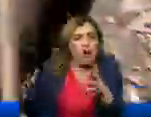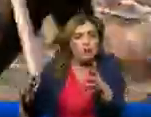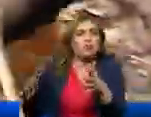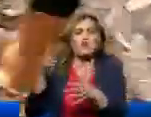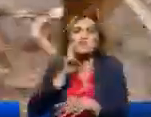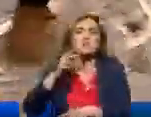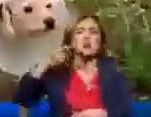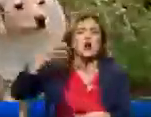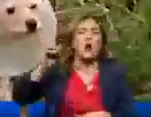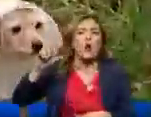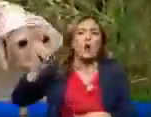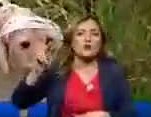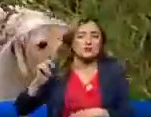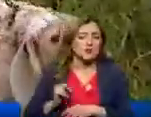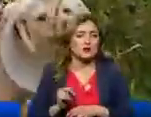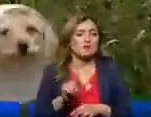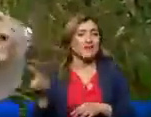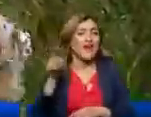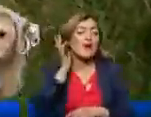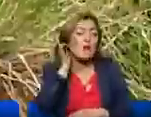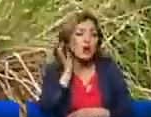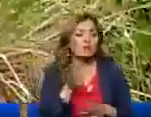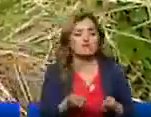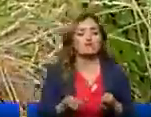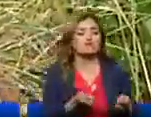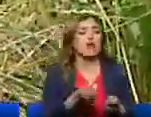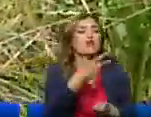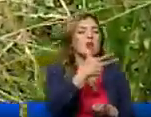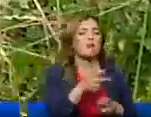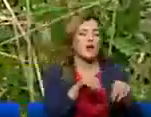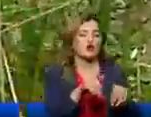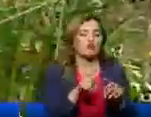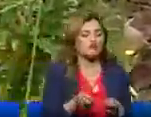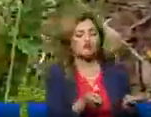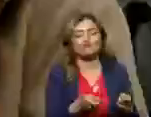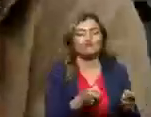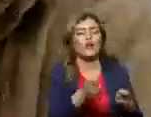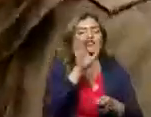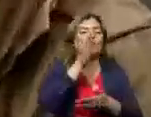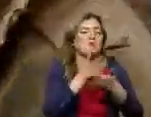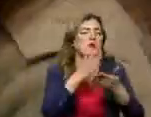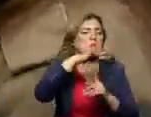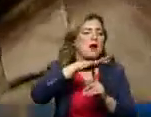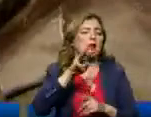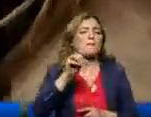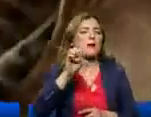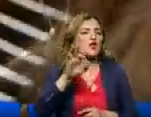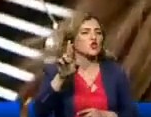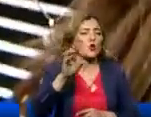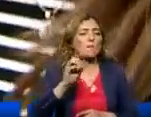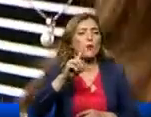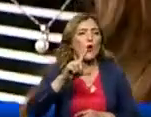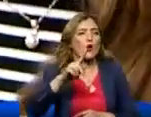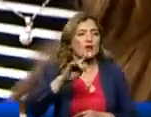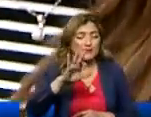el paseo en el parque metropolitano el viernes 28 de febrero a las 5 y media de la tarde de la nada salieron cuatro golden